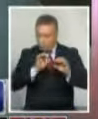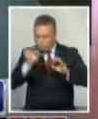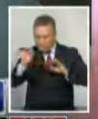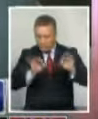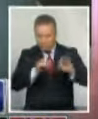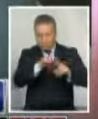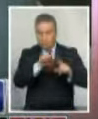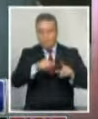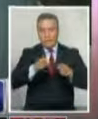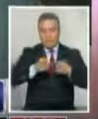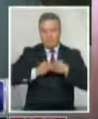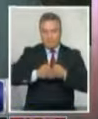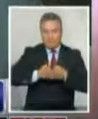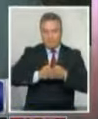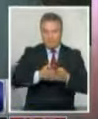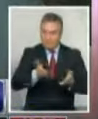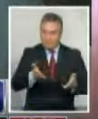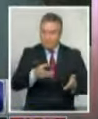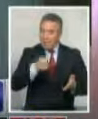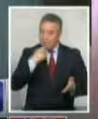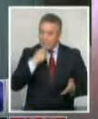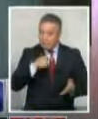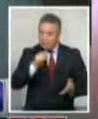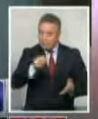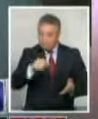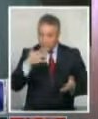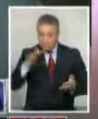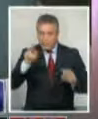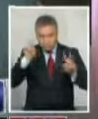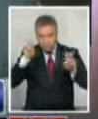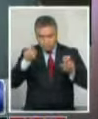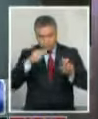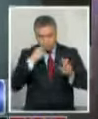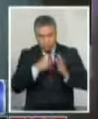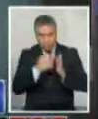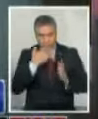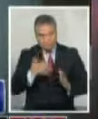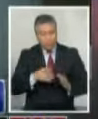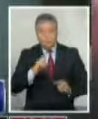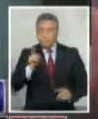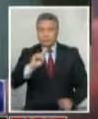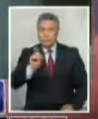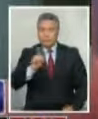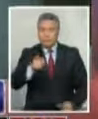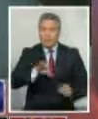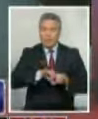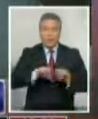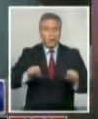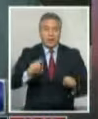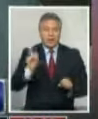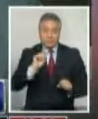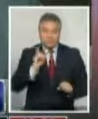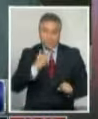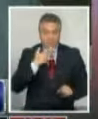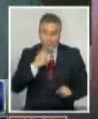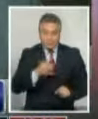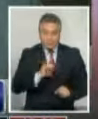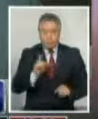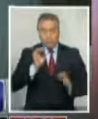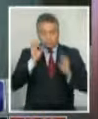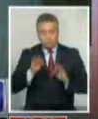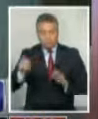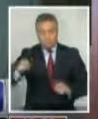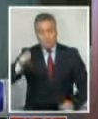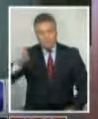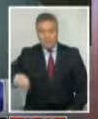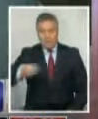marítima? ¿Tocaron este punto? No, porque el tratado no lo toca. Lo que correspondía aplicar de acuerdo al fallo